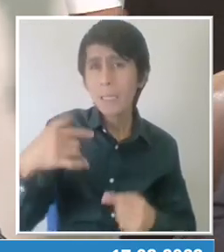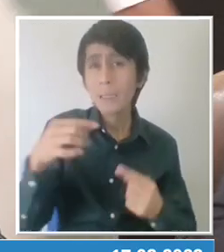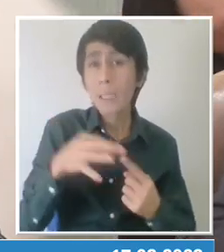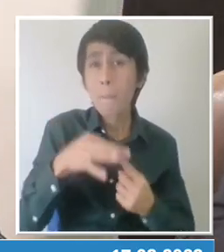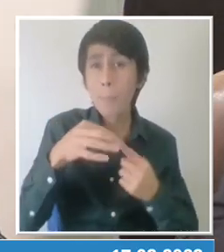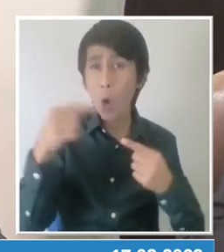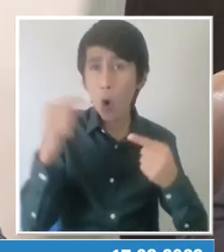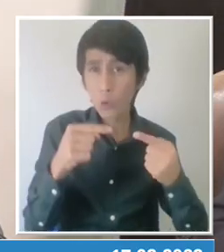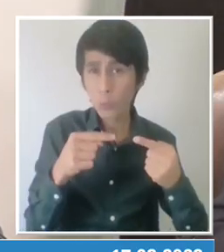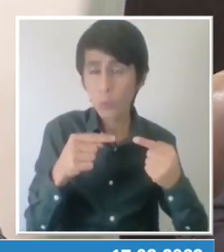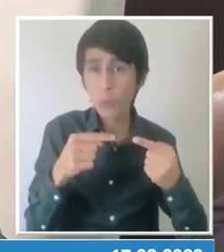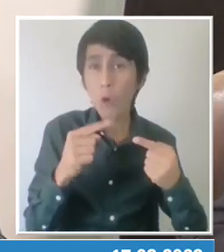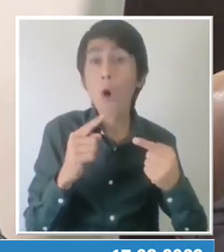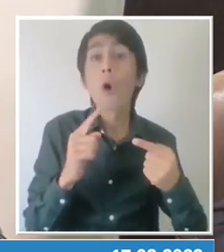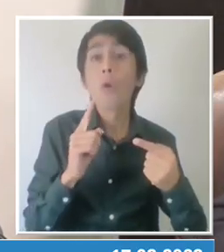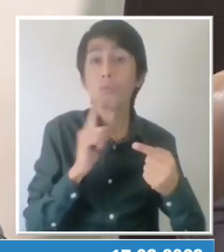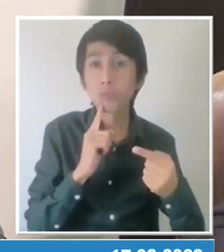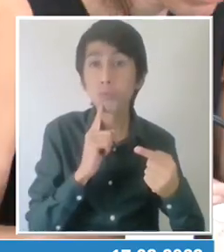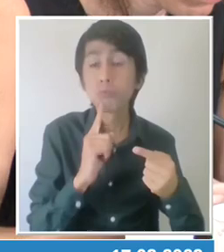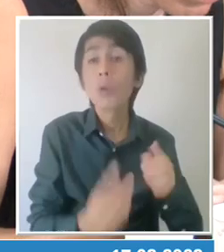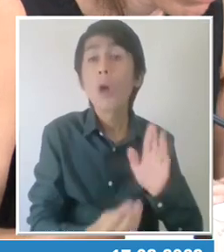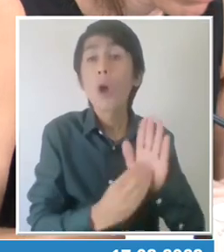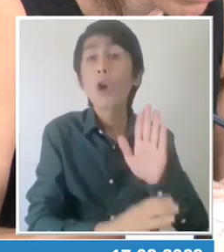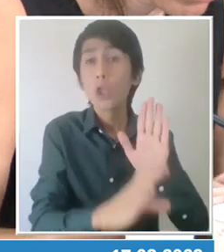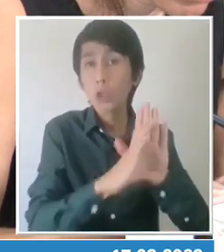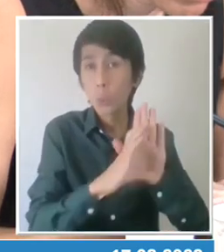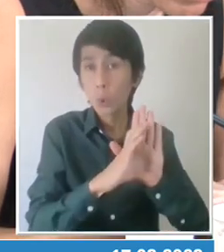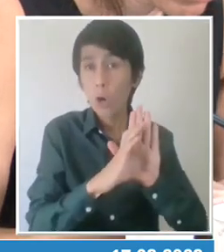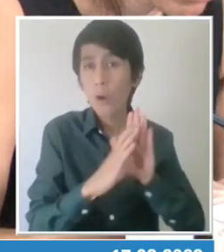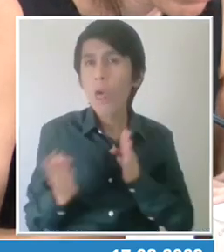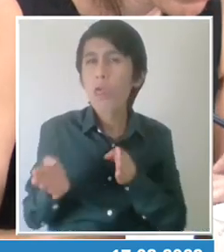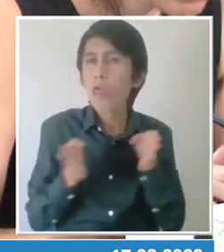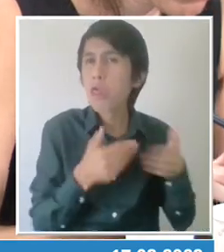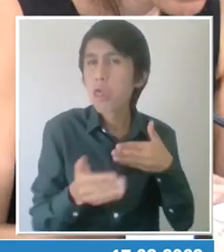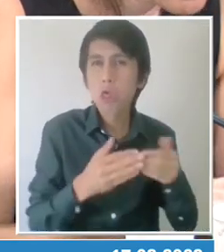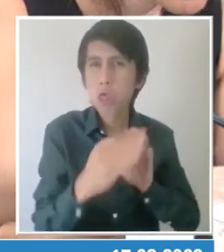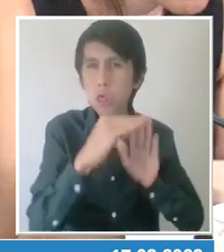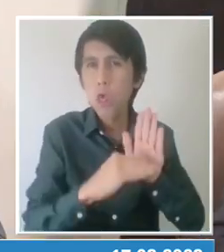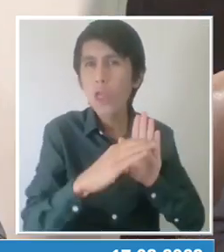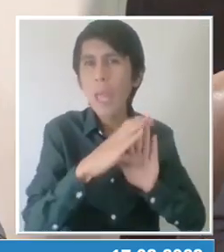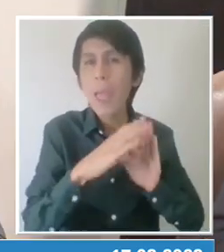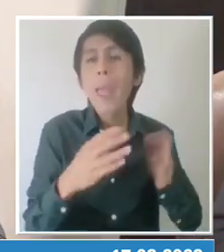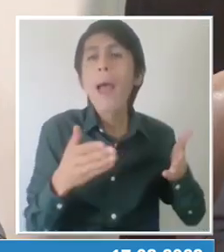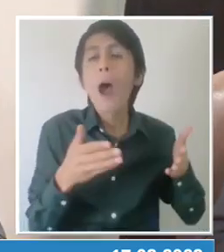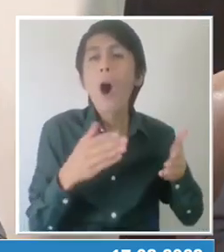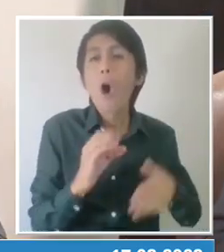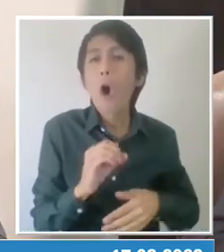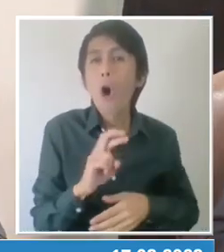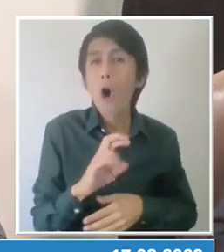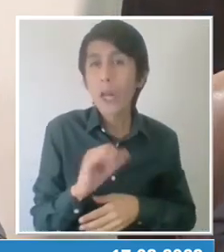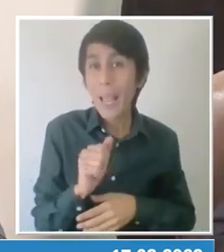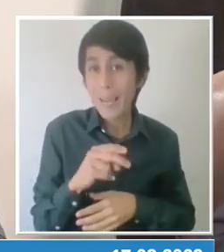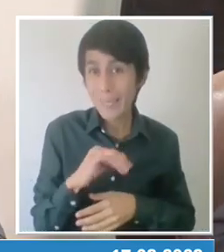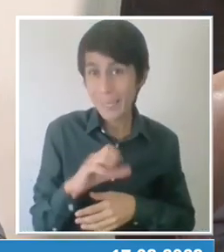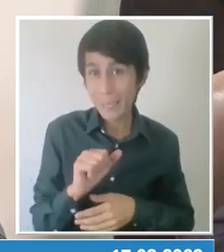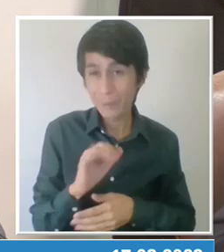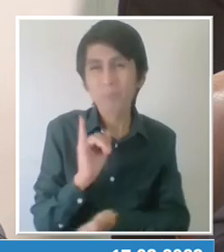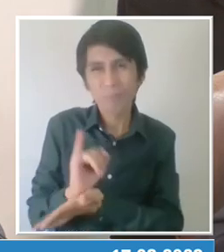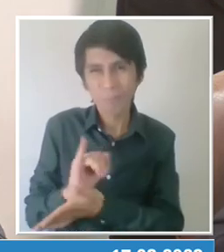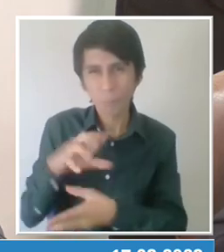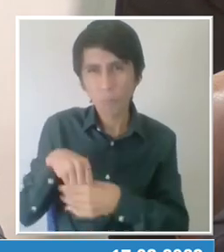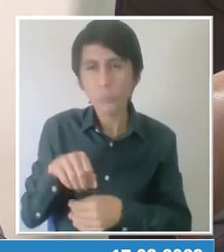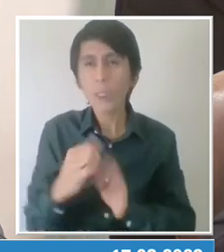de la Constitución, ahora en la parte orgánica, aquel que aparece en el artículo 75 de ella, que dice